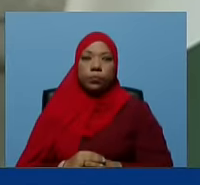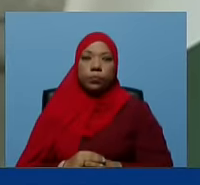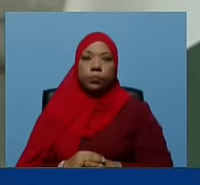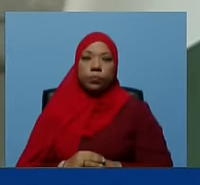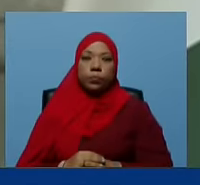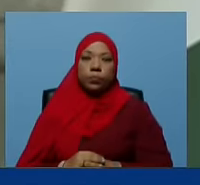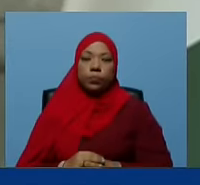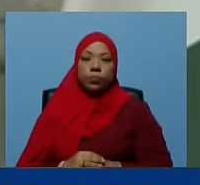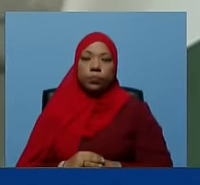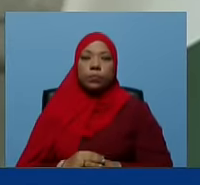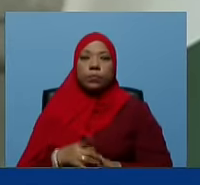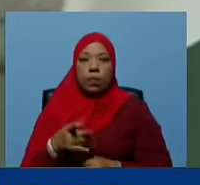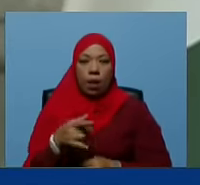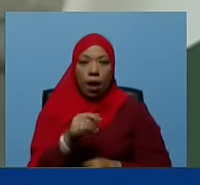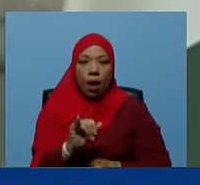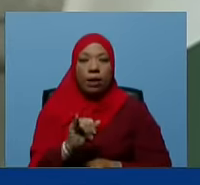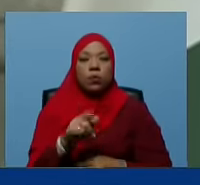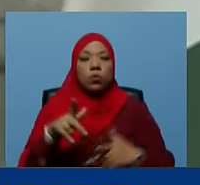allí,